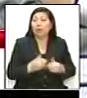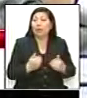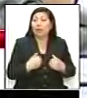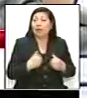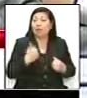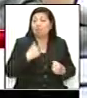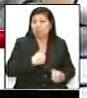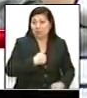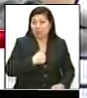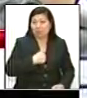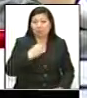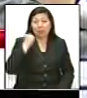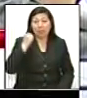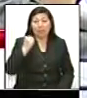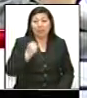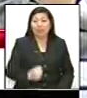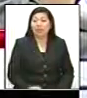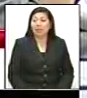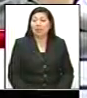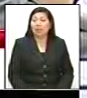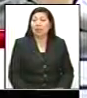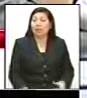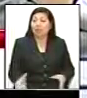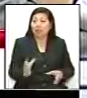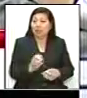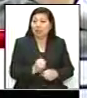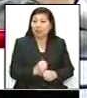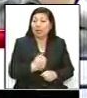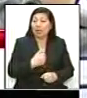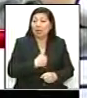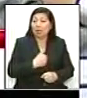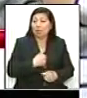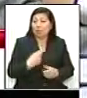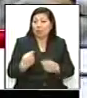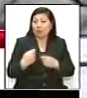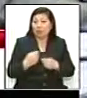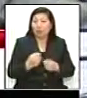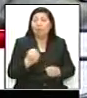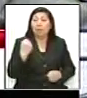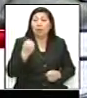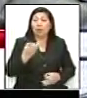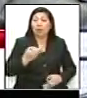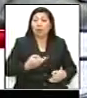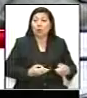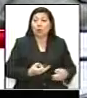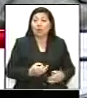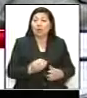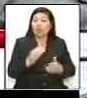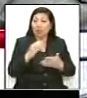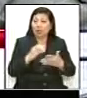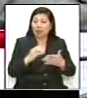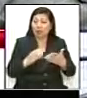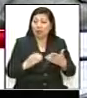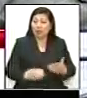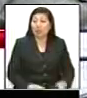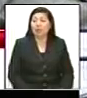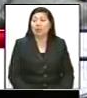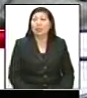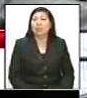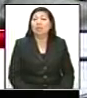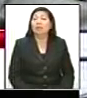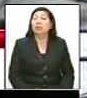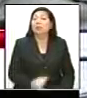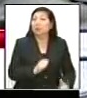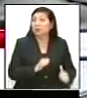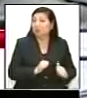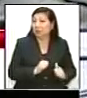mismos derechos y prerrogativas y están sujetos a las mismas obligaciones que los del Poder Judicial en la categoría respectiva. Les